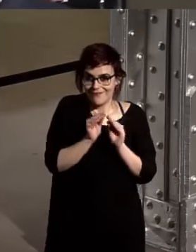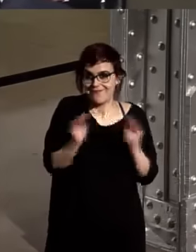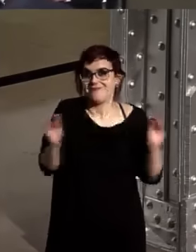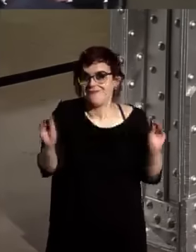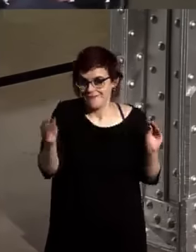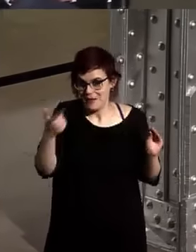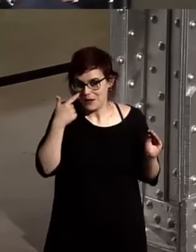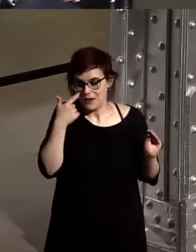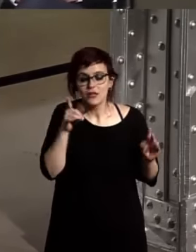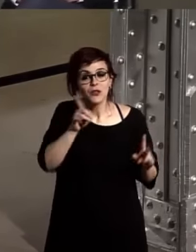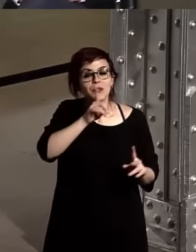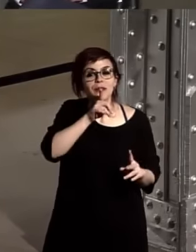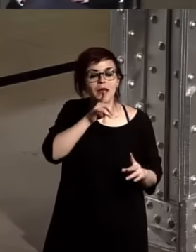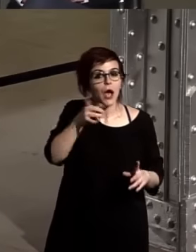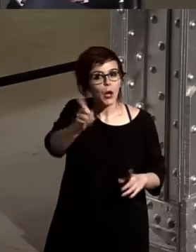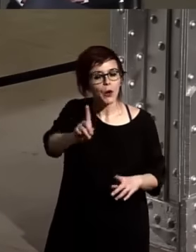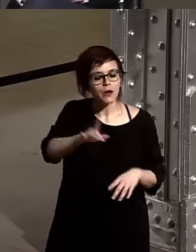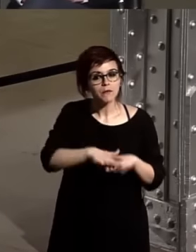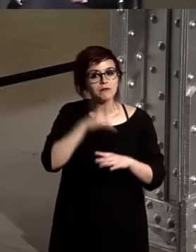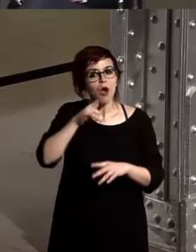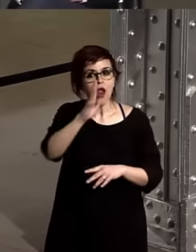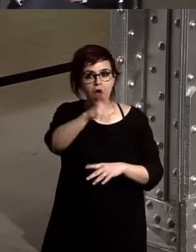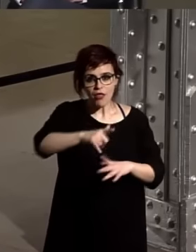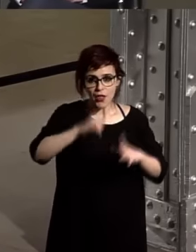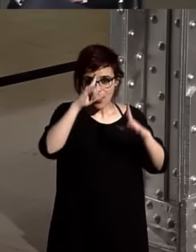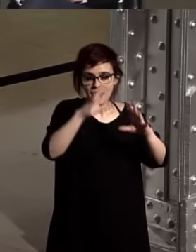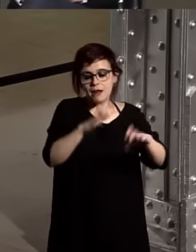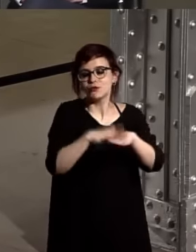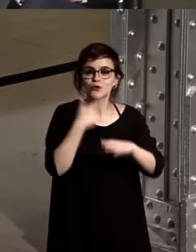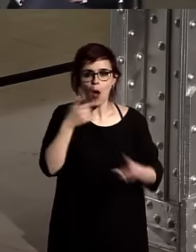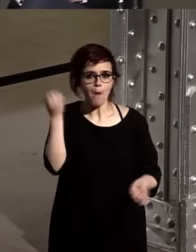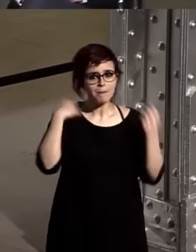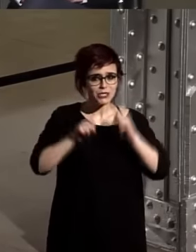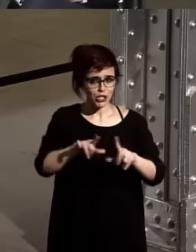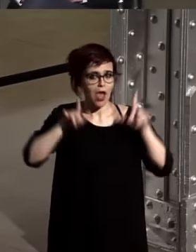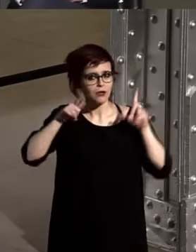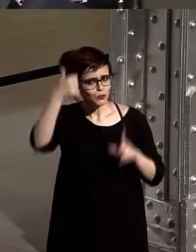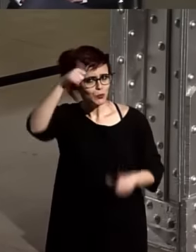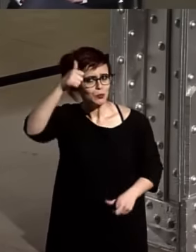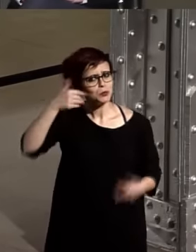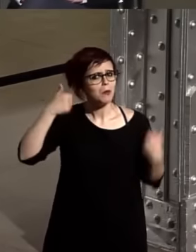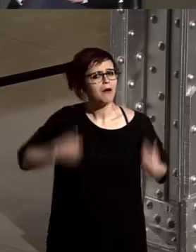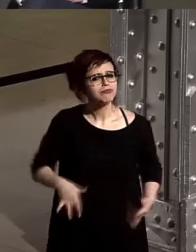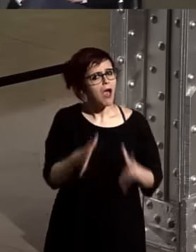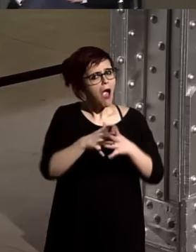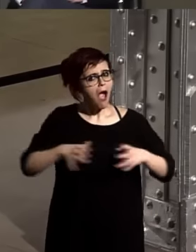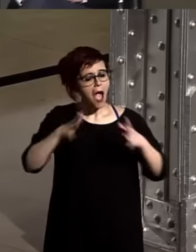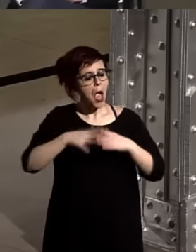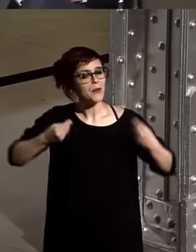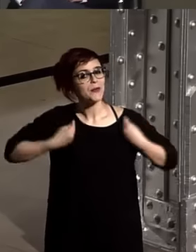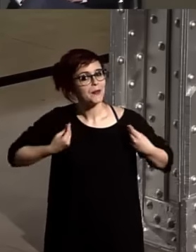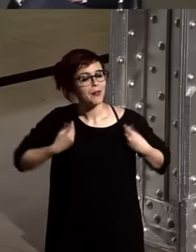eh No pues el ladrón de cerebros al final es un personaje es un tipo entusiasta que